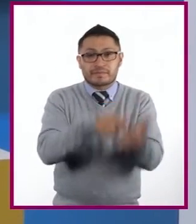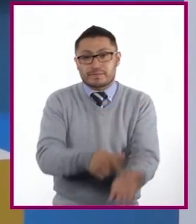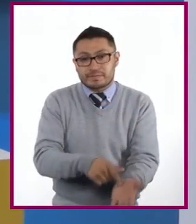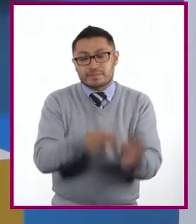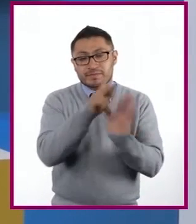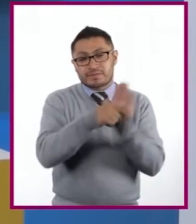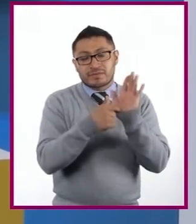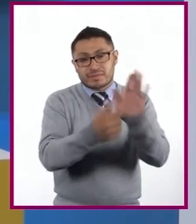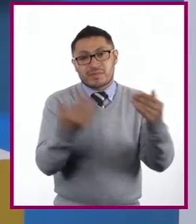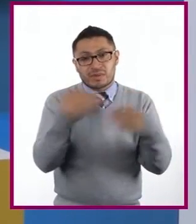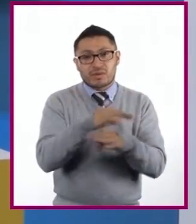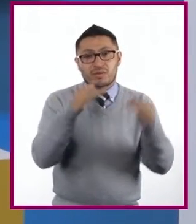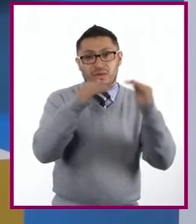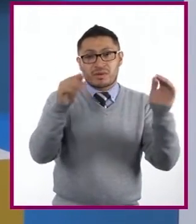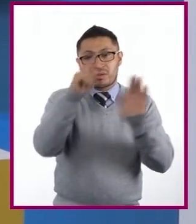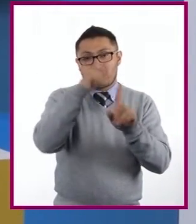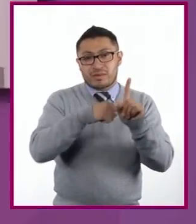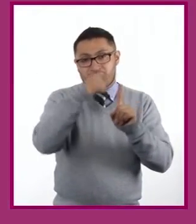sobre equilibrio térmico.